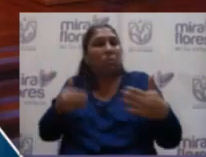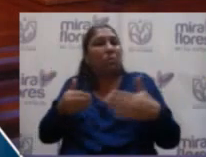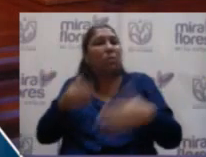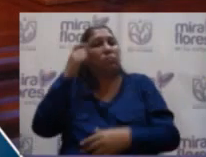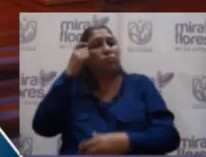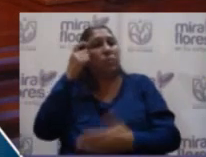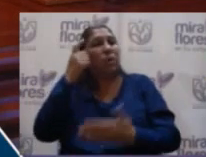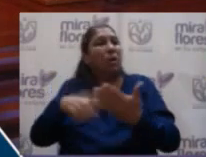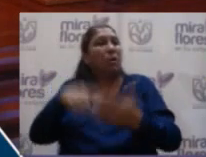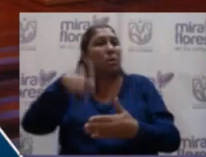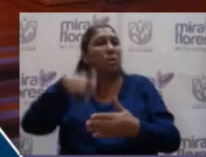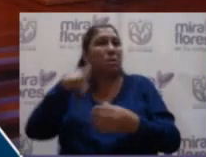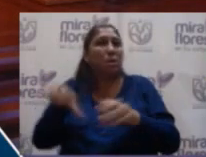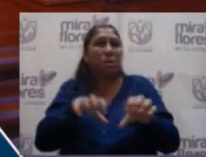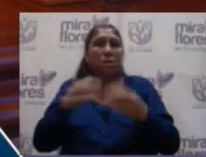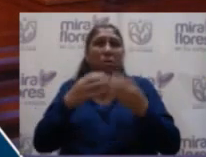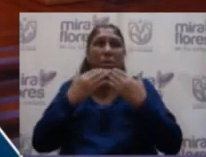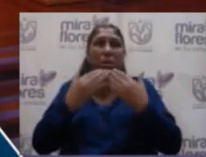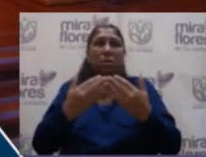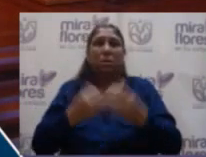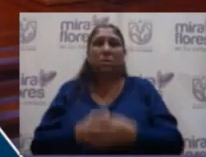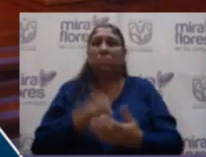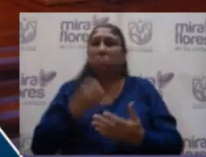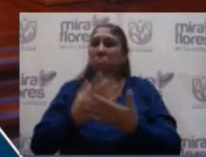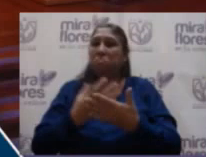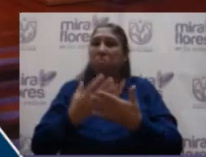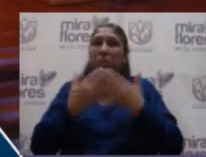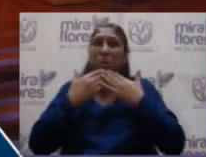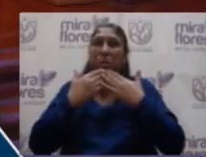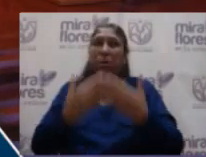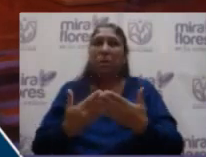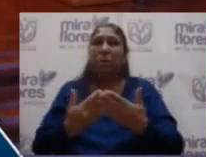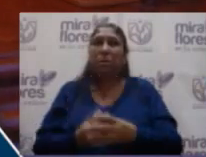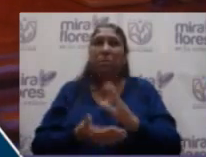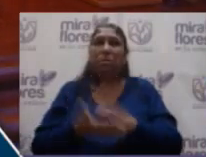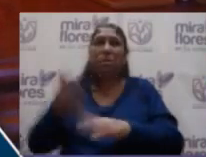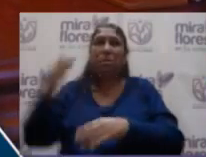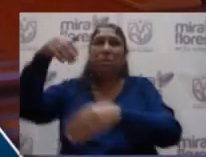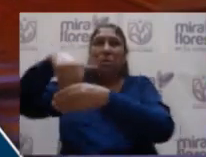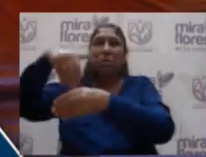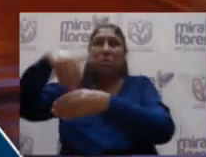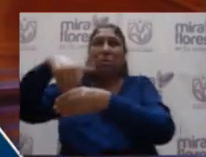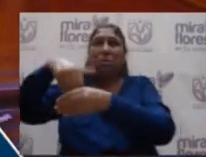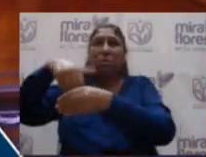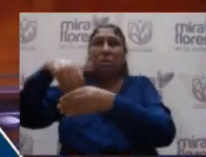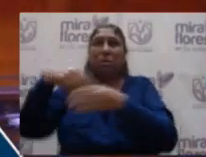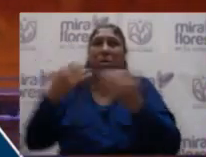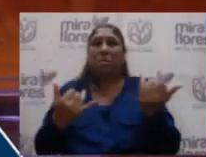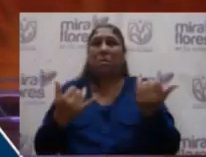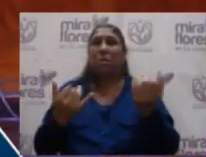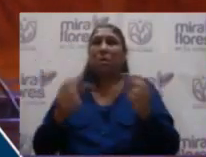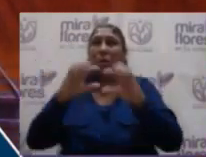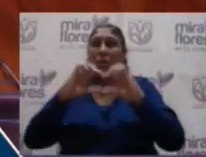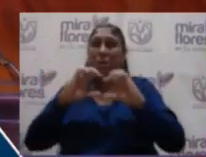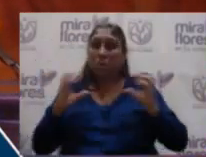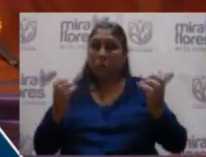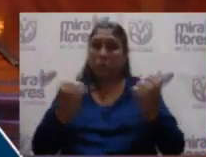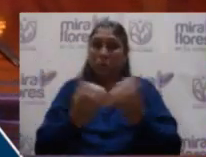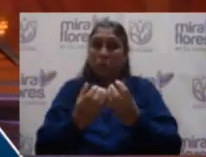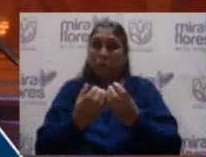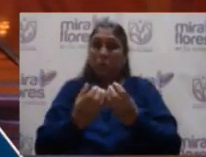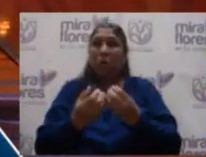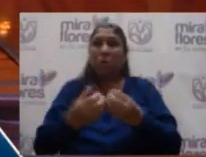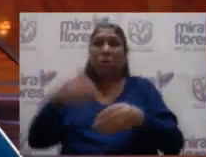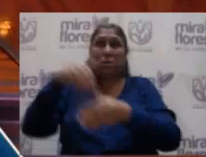que hay que tenerlas. Gracias, señor alcalde. Bien, muchas gracias. Procederemos a votar, si no hay más intervenciones, aquellos miembros del Consejo que estén a favor de aprobar